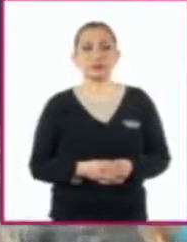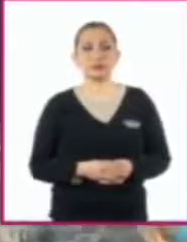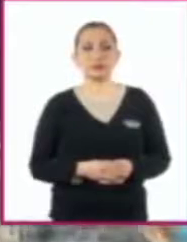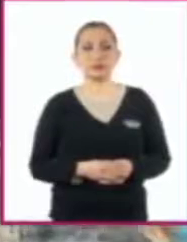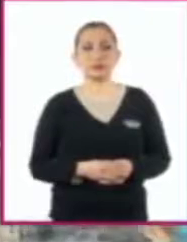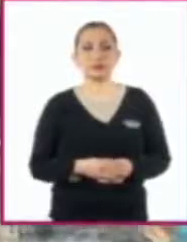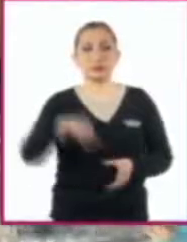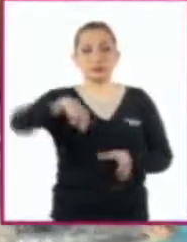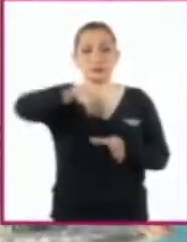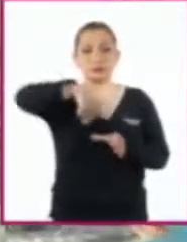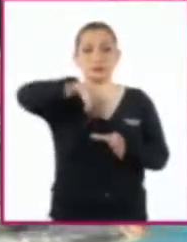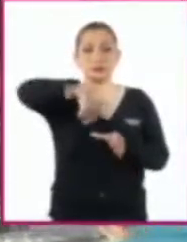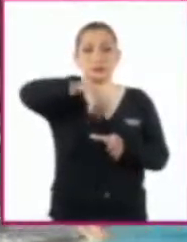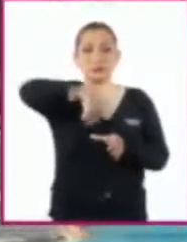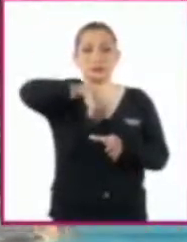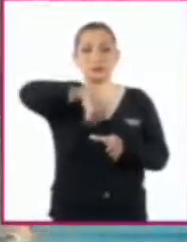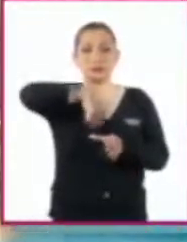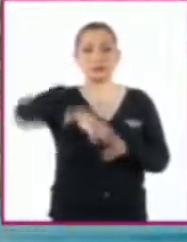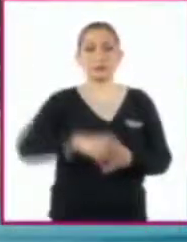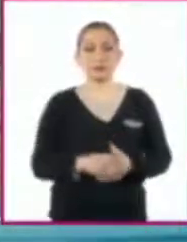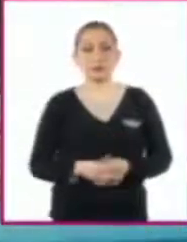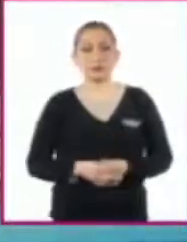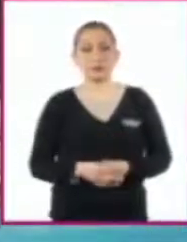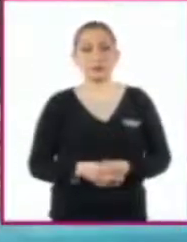Lo agitaremos.